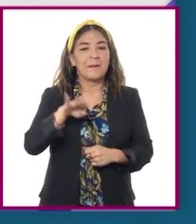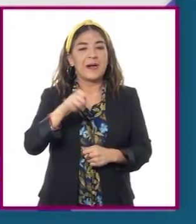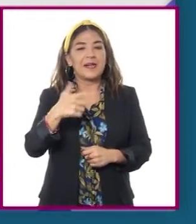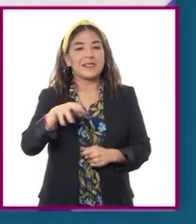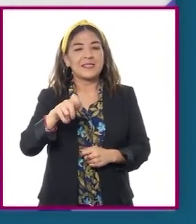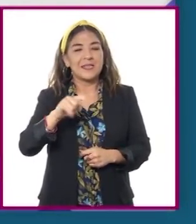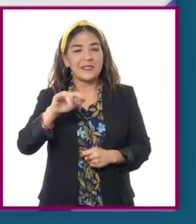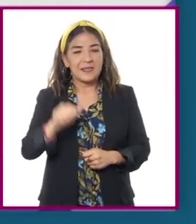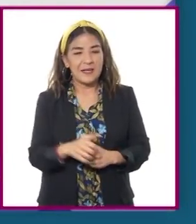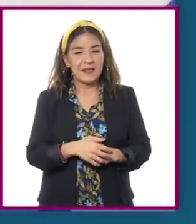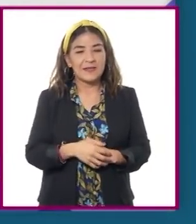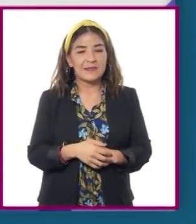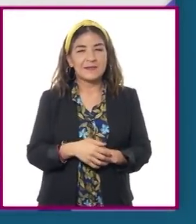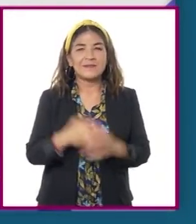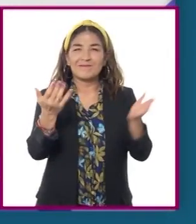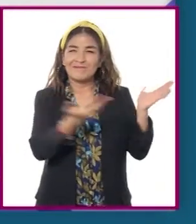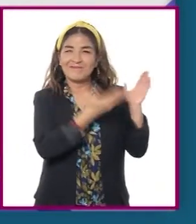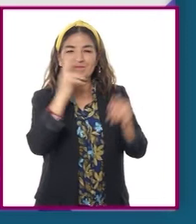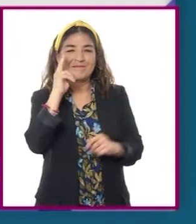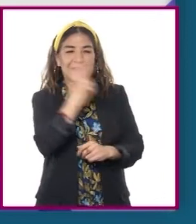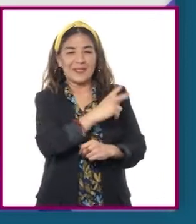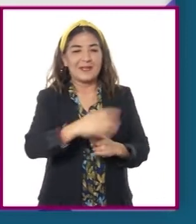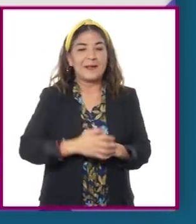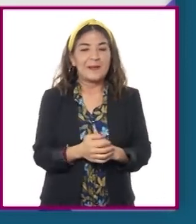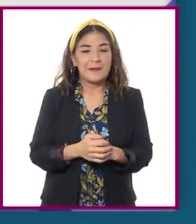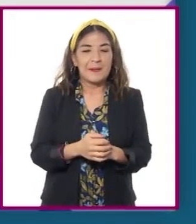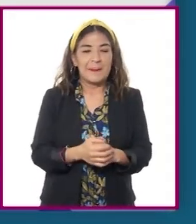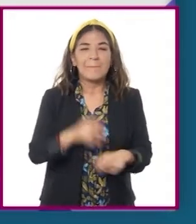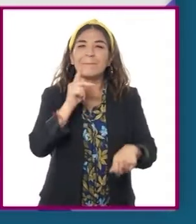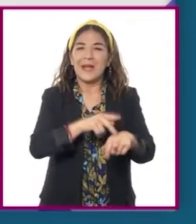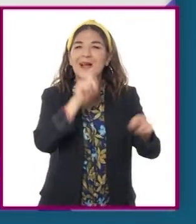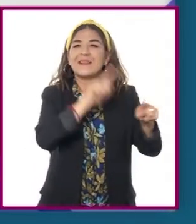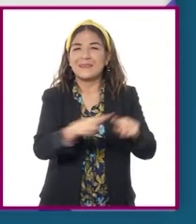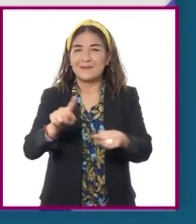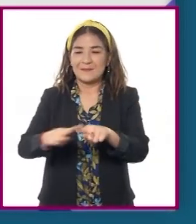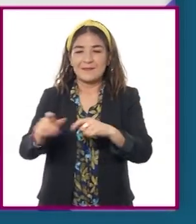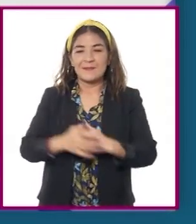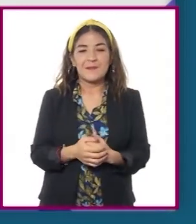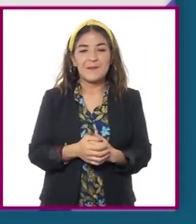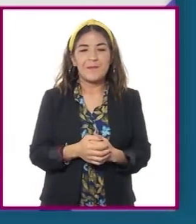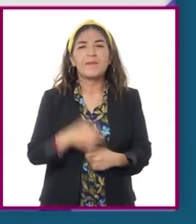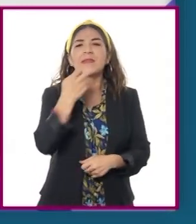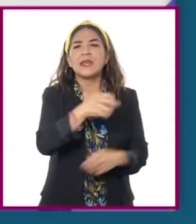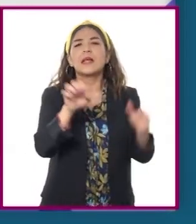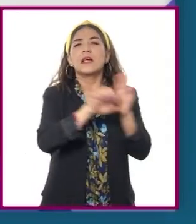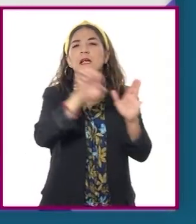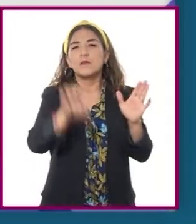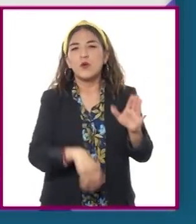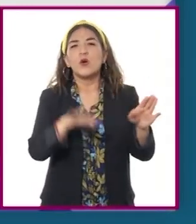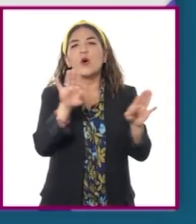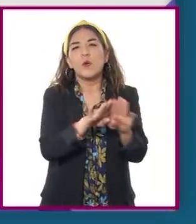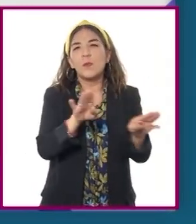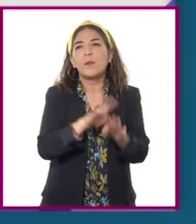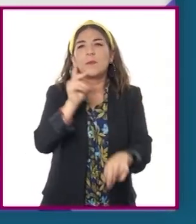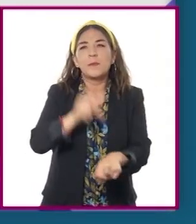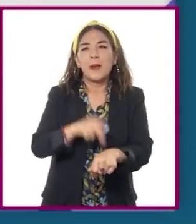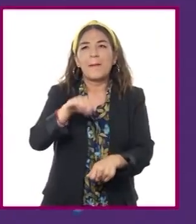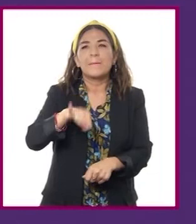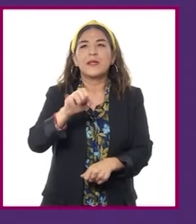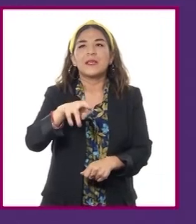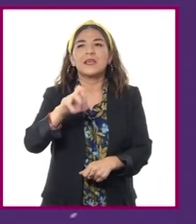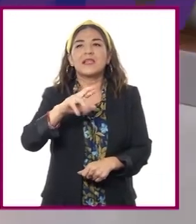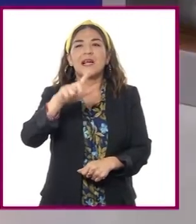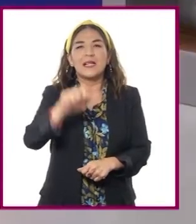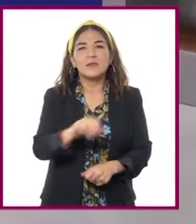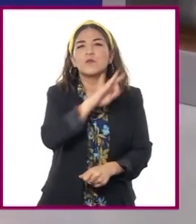limonita, siderita, pirita, entre otros. Estos son ejemplos de minerales de los cuales se